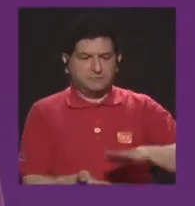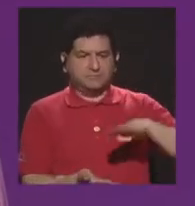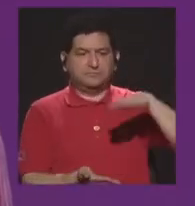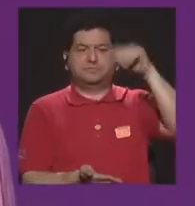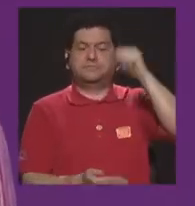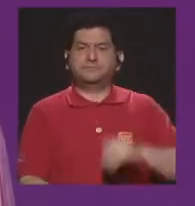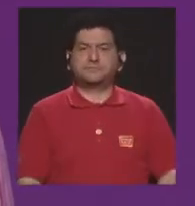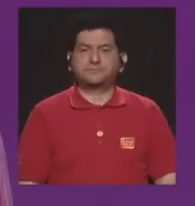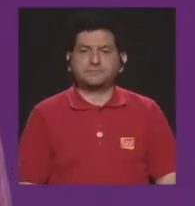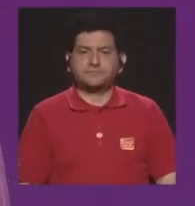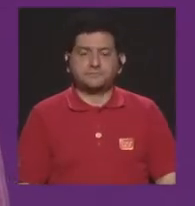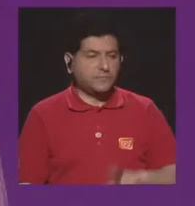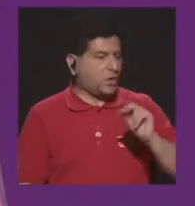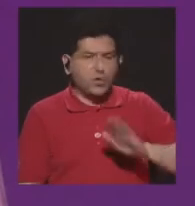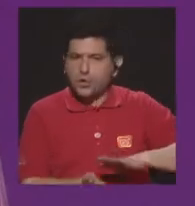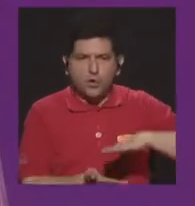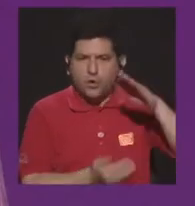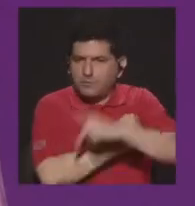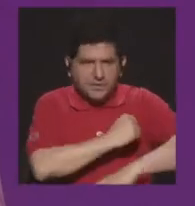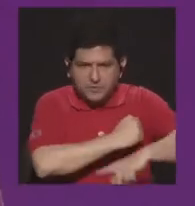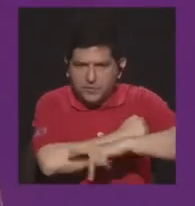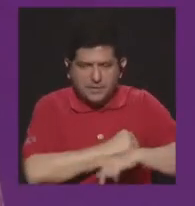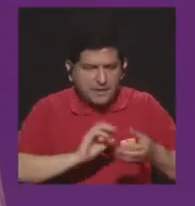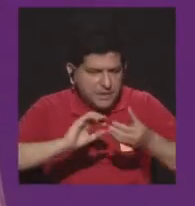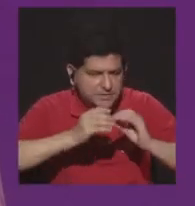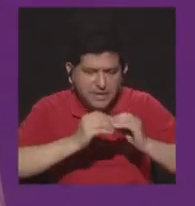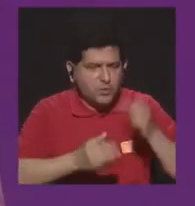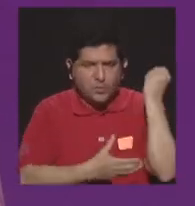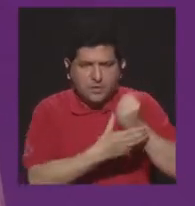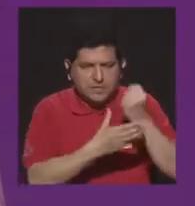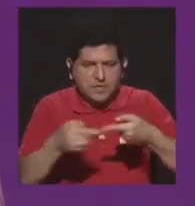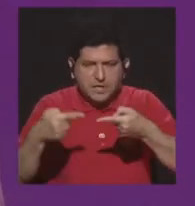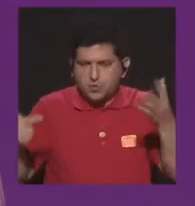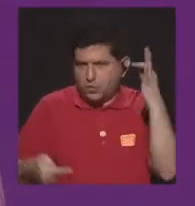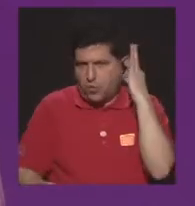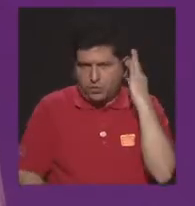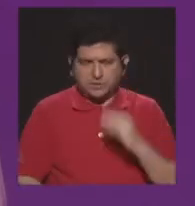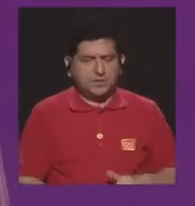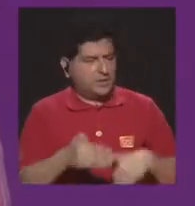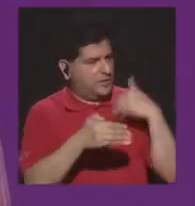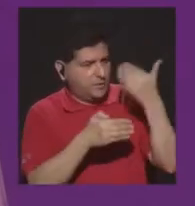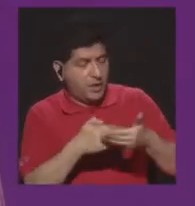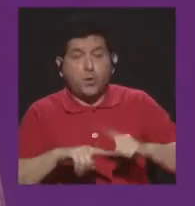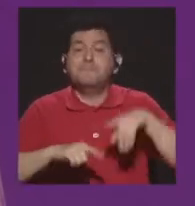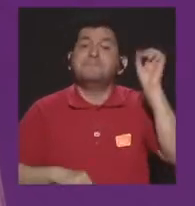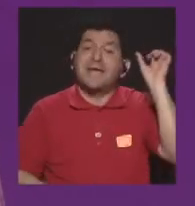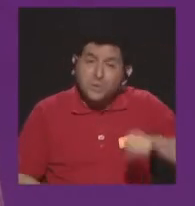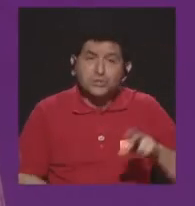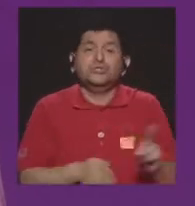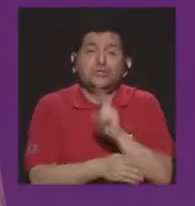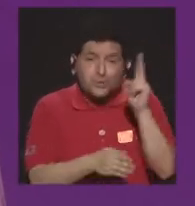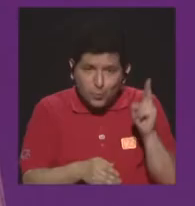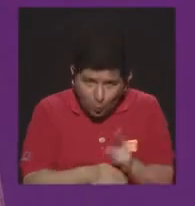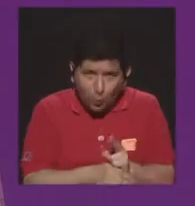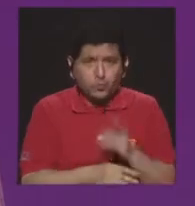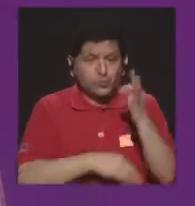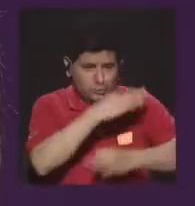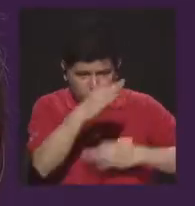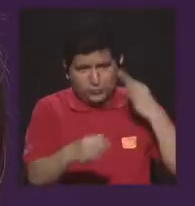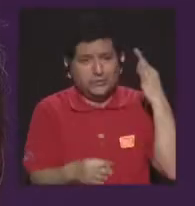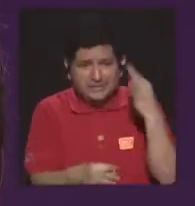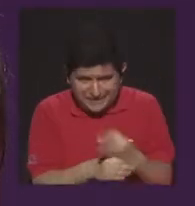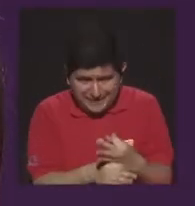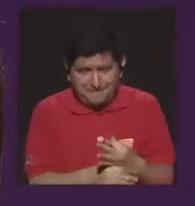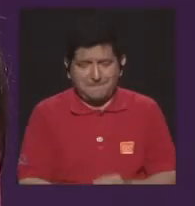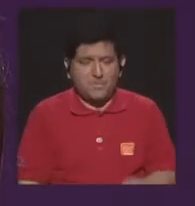muchísimo. O sea, no aumentó en el país el índice de feminicidios posteriormente a ese, pero sí aumentó el tipo de forma,